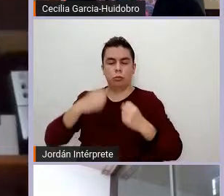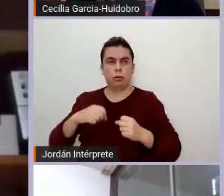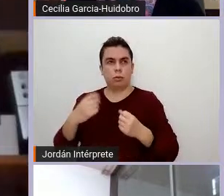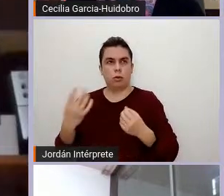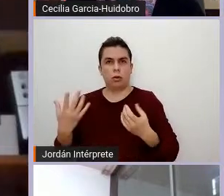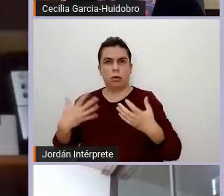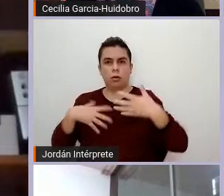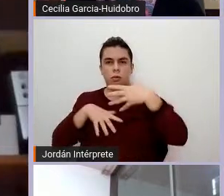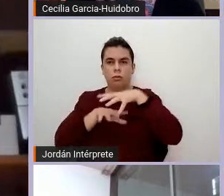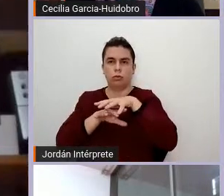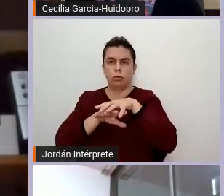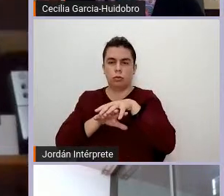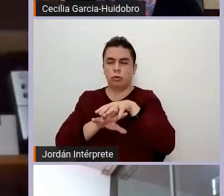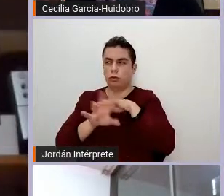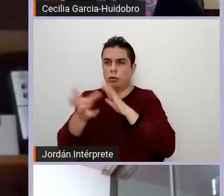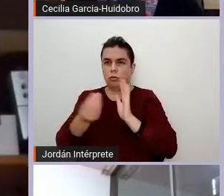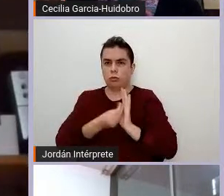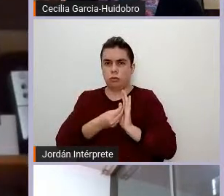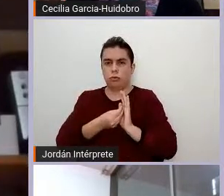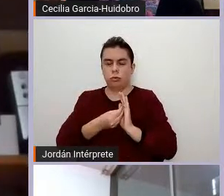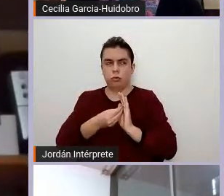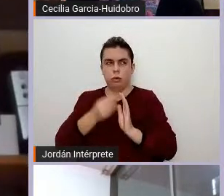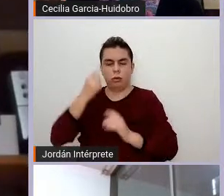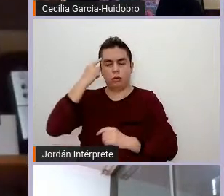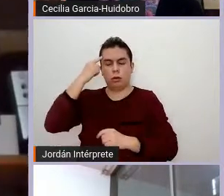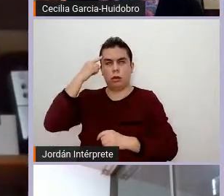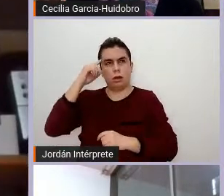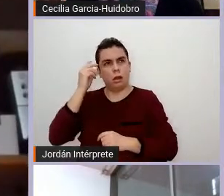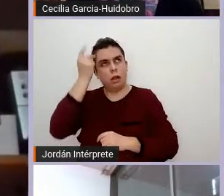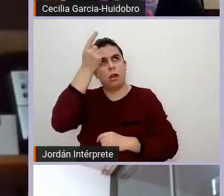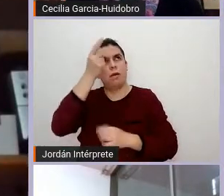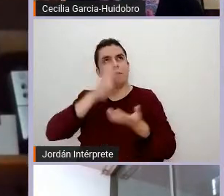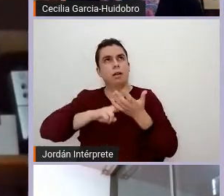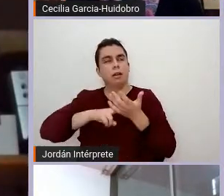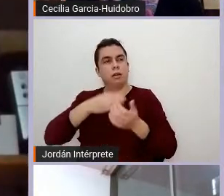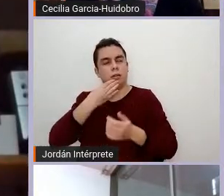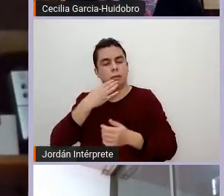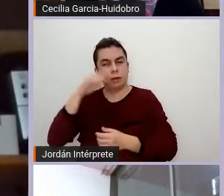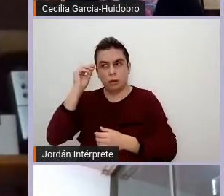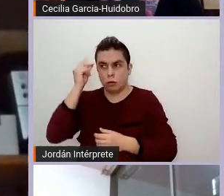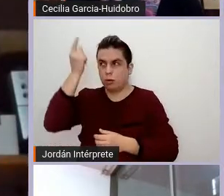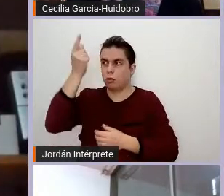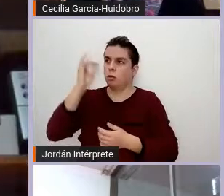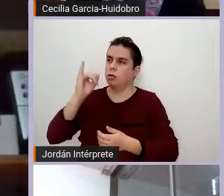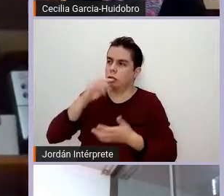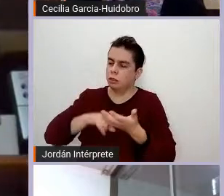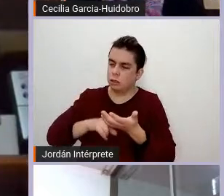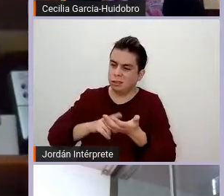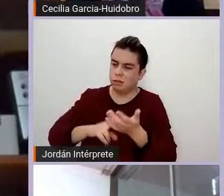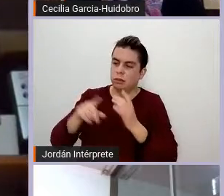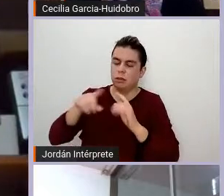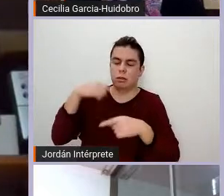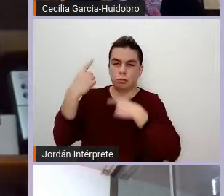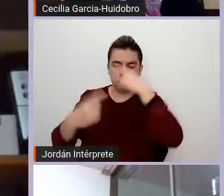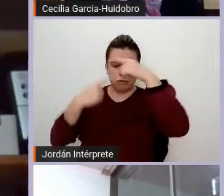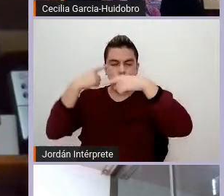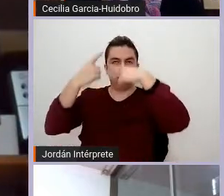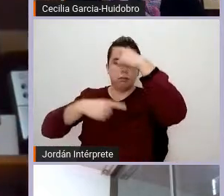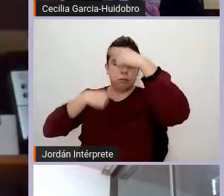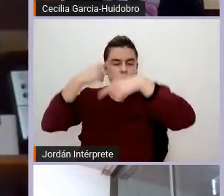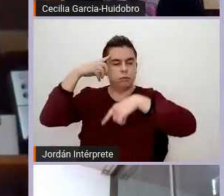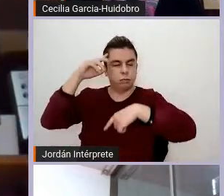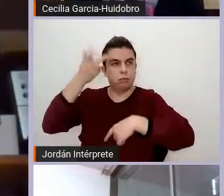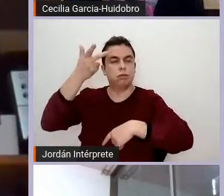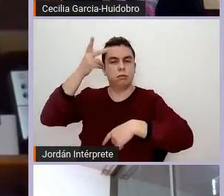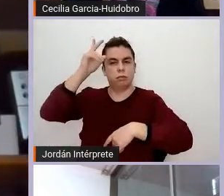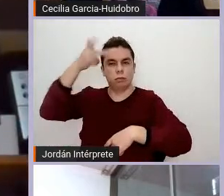tan integrada que la tenemos a nuestra identidad, vamos a ir generando a lo largo del tiempo. Creo que en ese sentido, Violeta